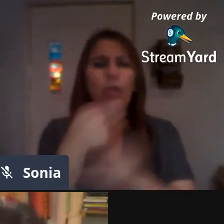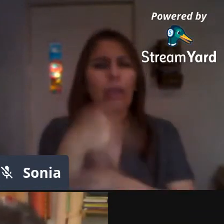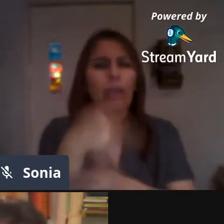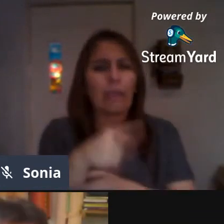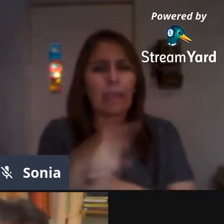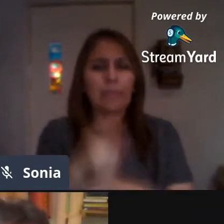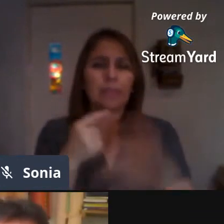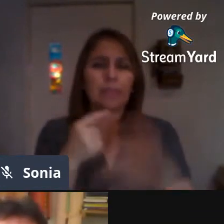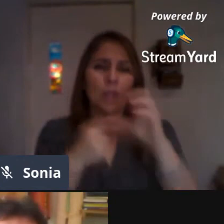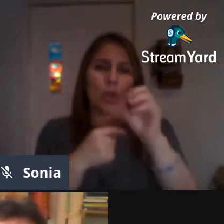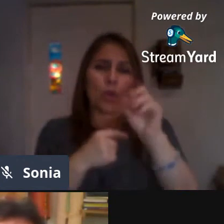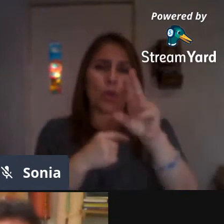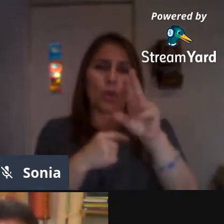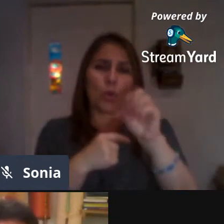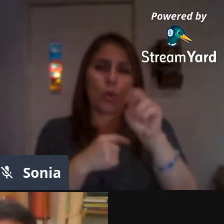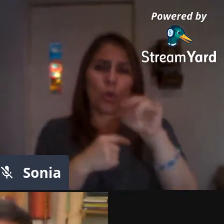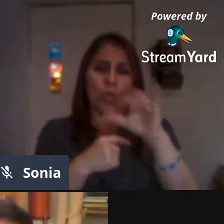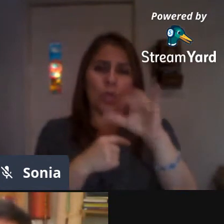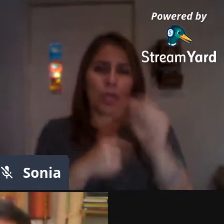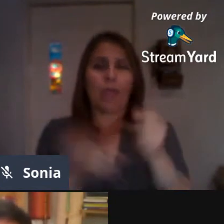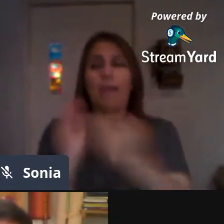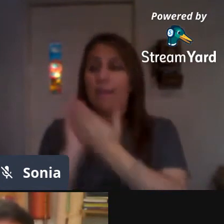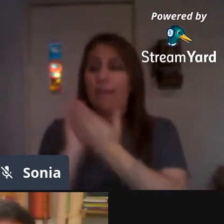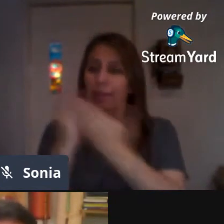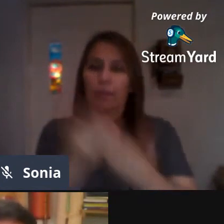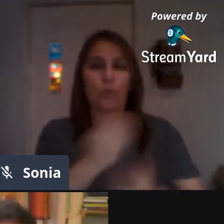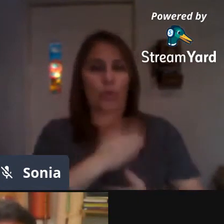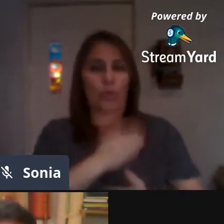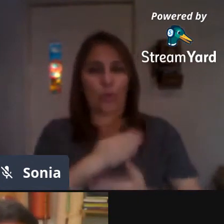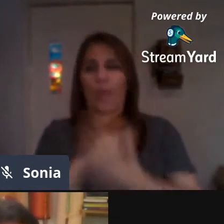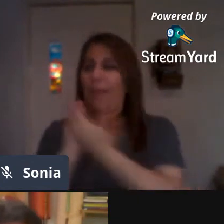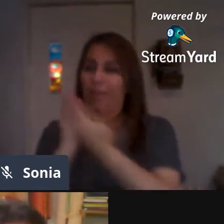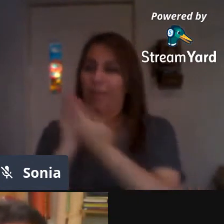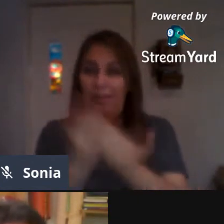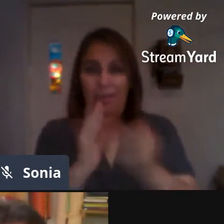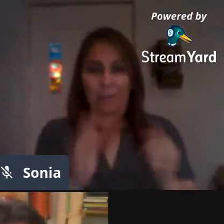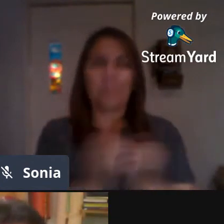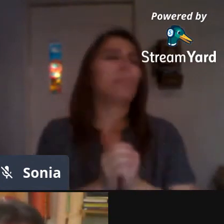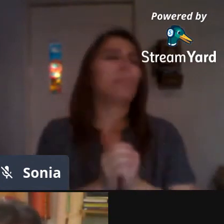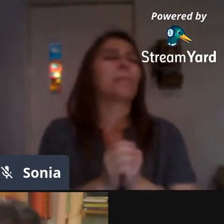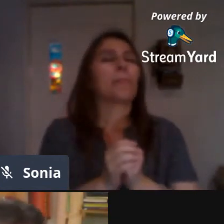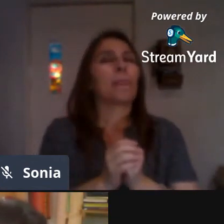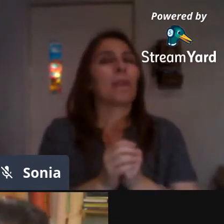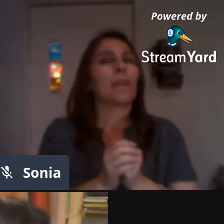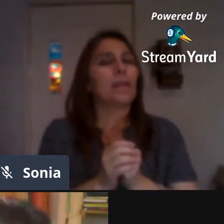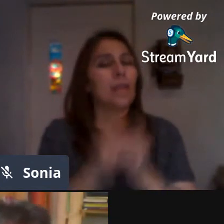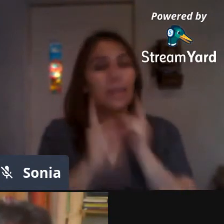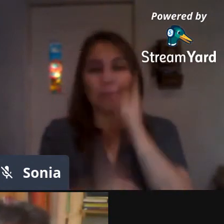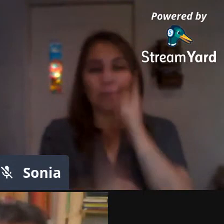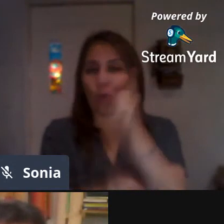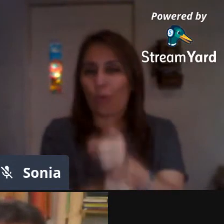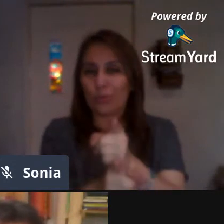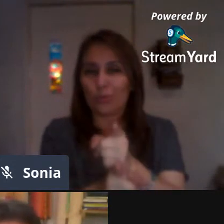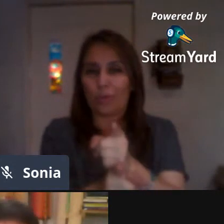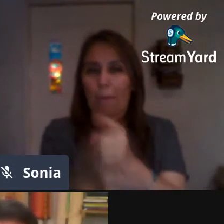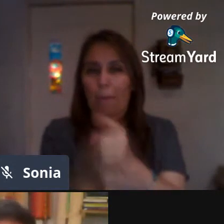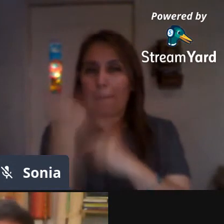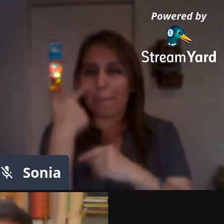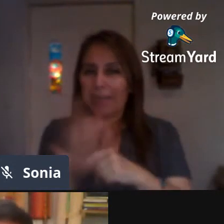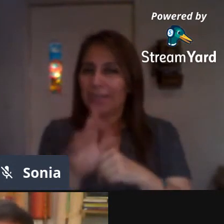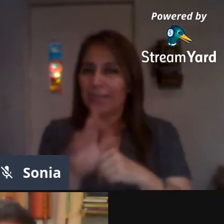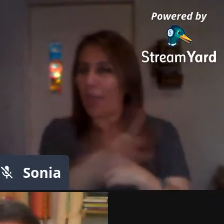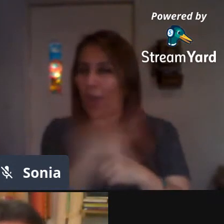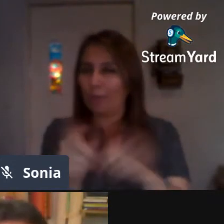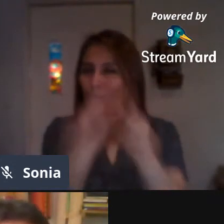novela queda así y me parecen oportunas y parece otro tema pero es que en esta conversación se da